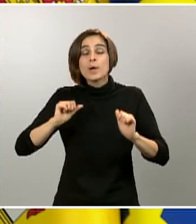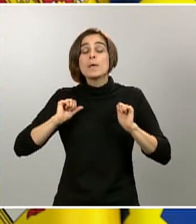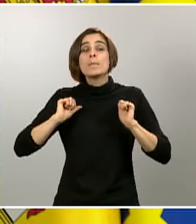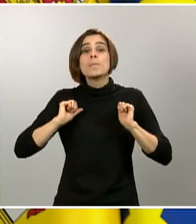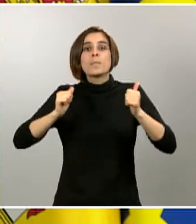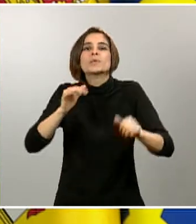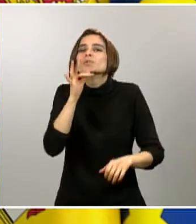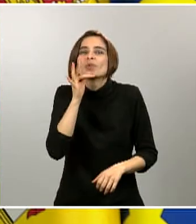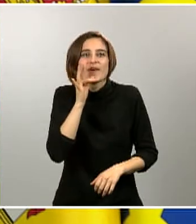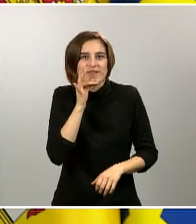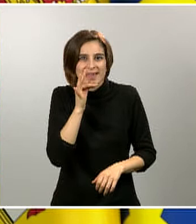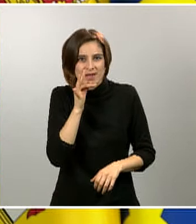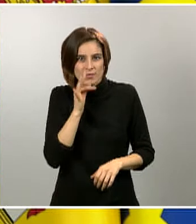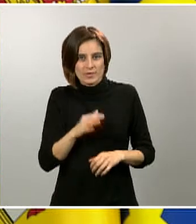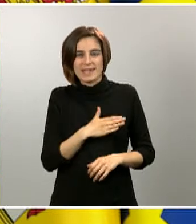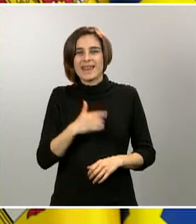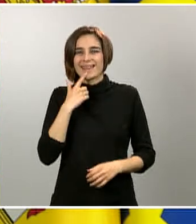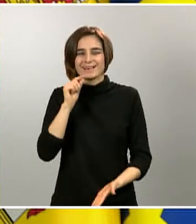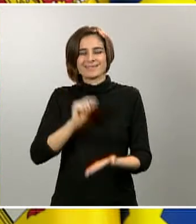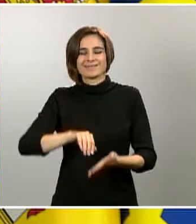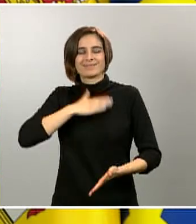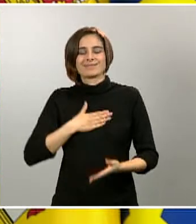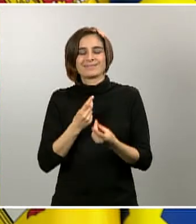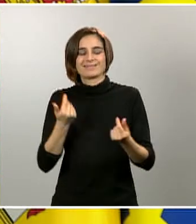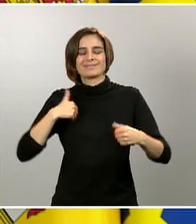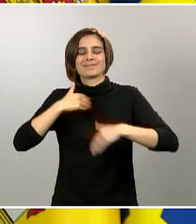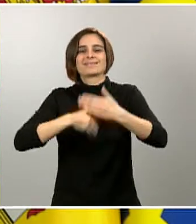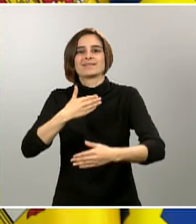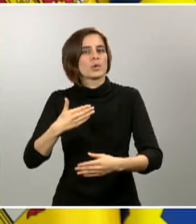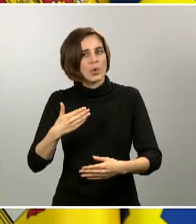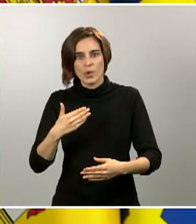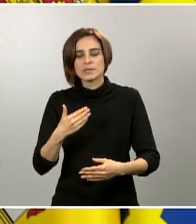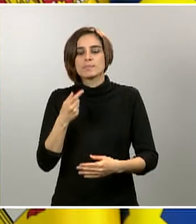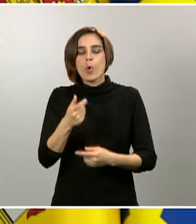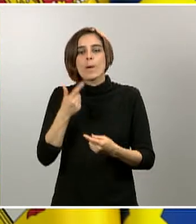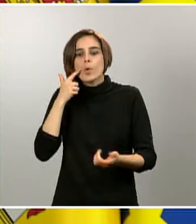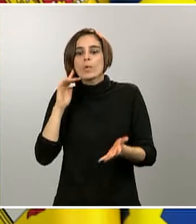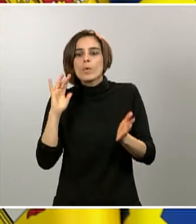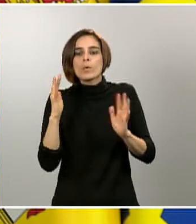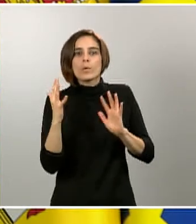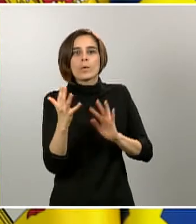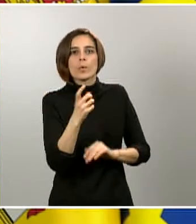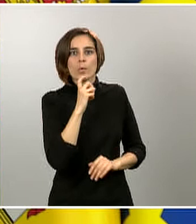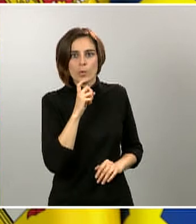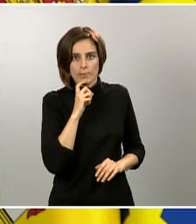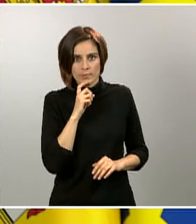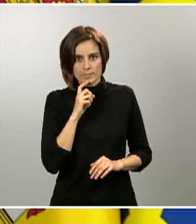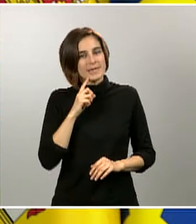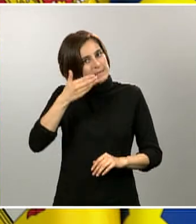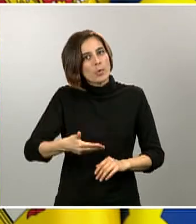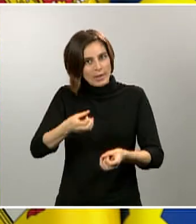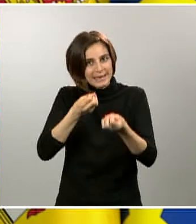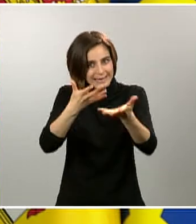esta metáfora. Por tanto, eso también es importante trasladarlo al conjunto de la ciudadanía. Pero no estamos en esta fase, estamos todavía en la